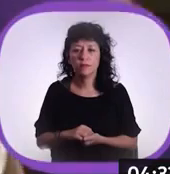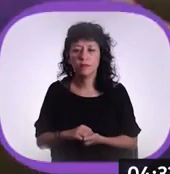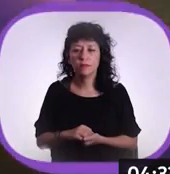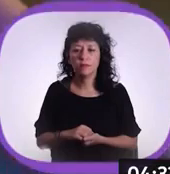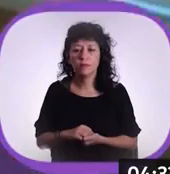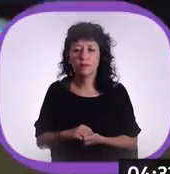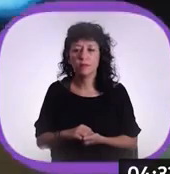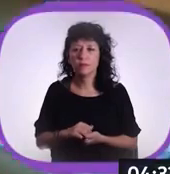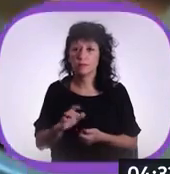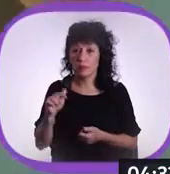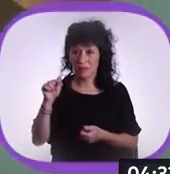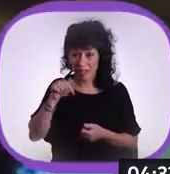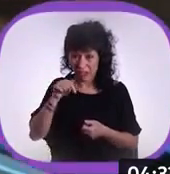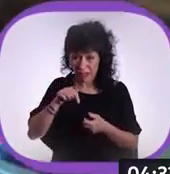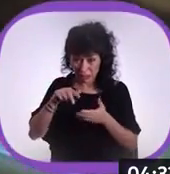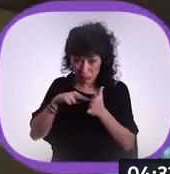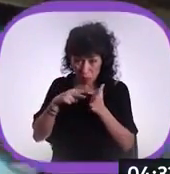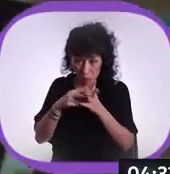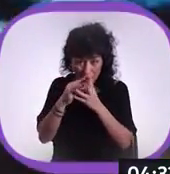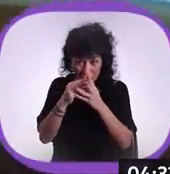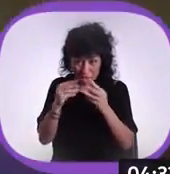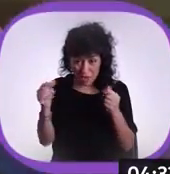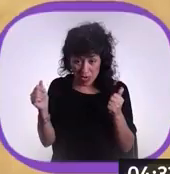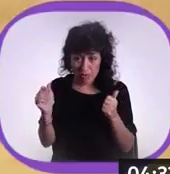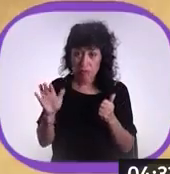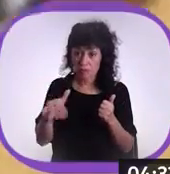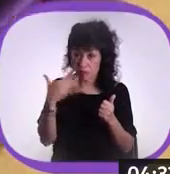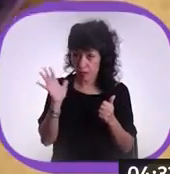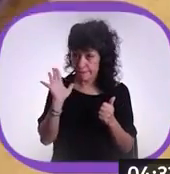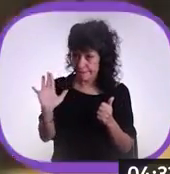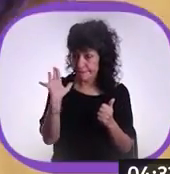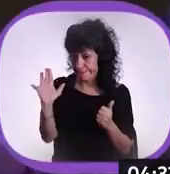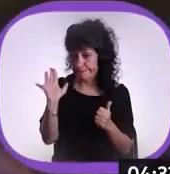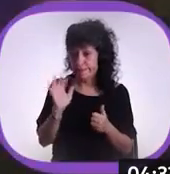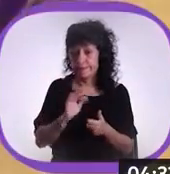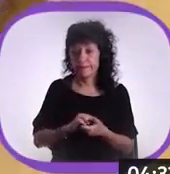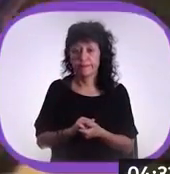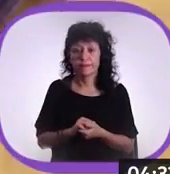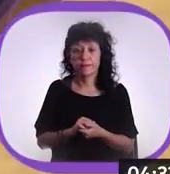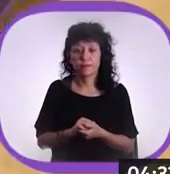¡Pero cuando salga de esta, ese reptil hipócrita será historia! ¡Oh!